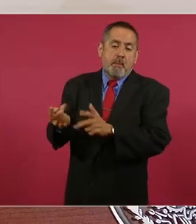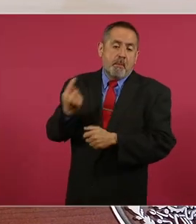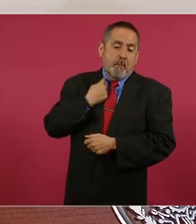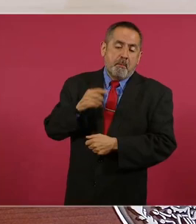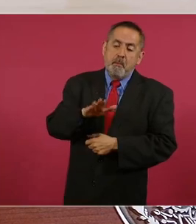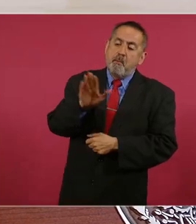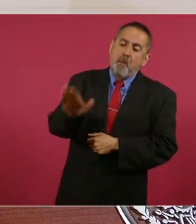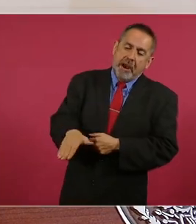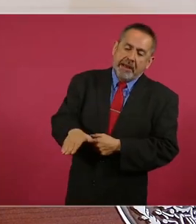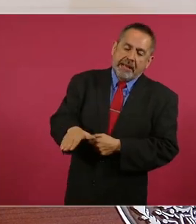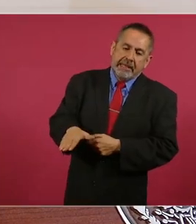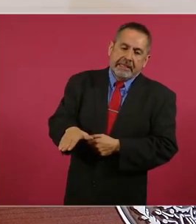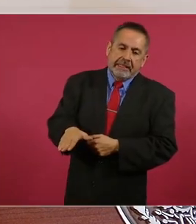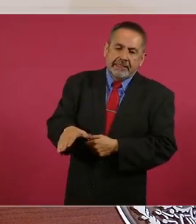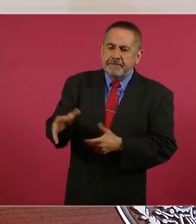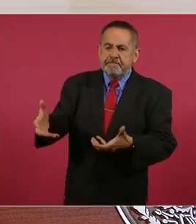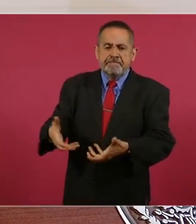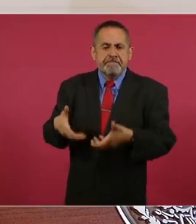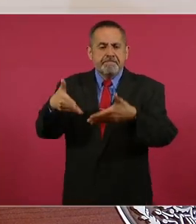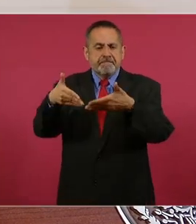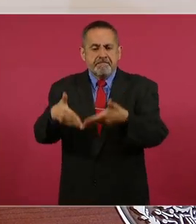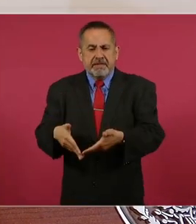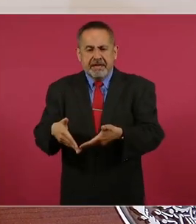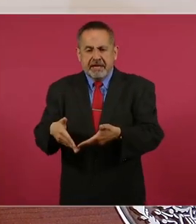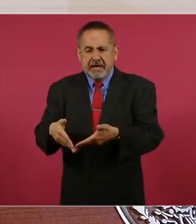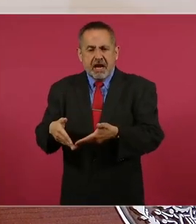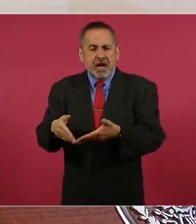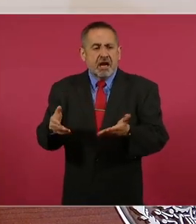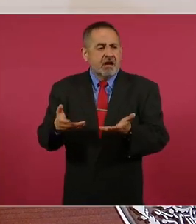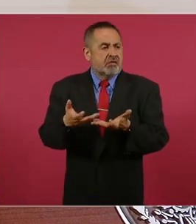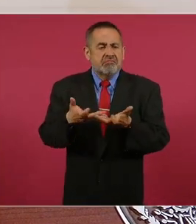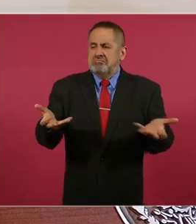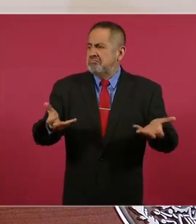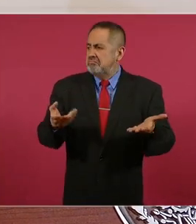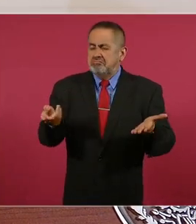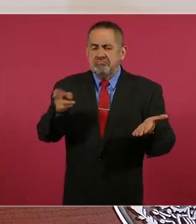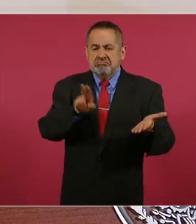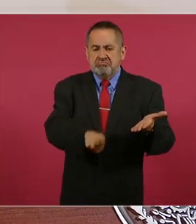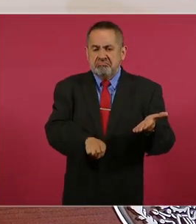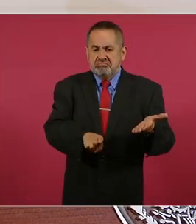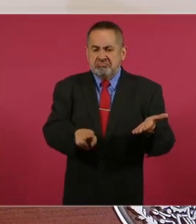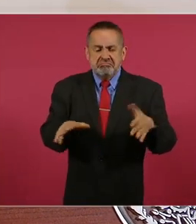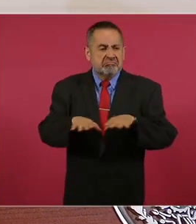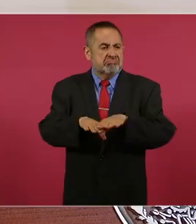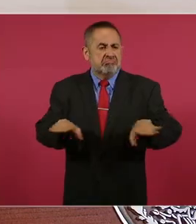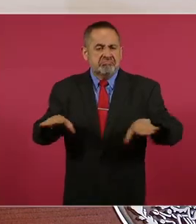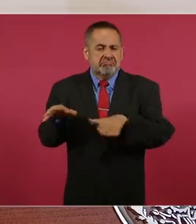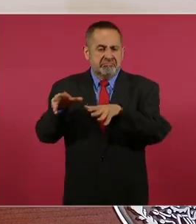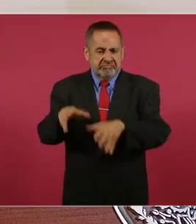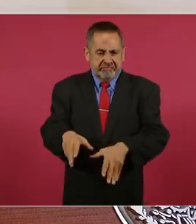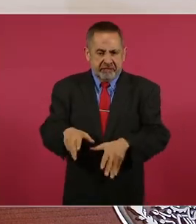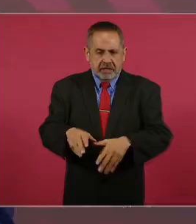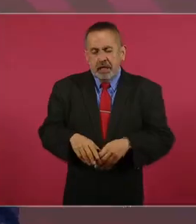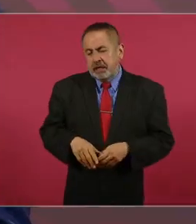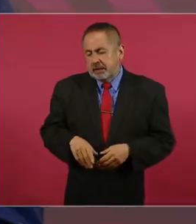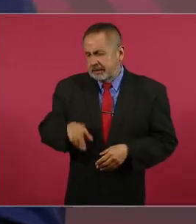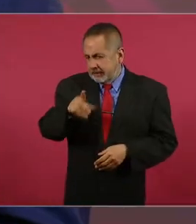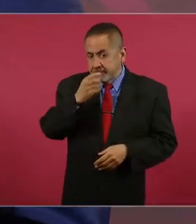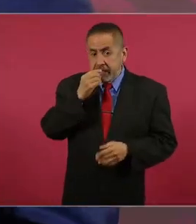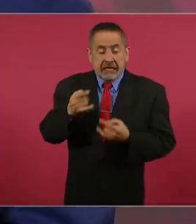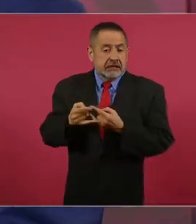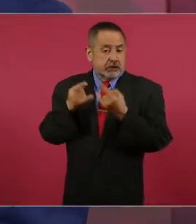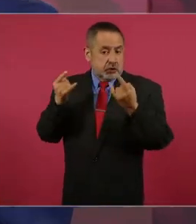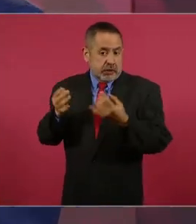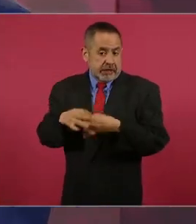y lo entierran ahí, en una fosa común, pero es una historia muy